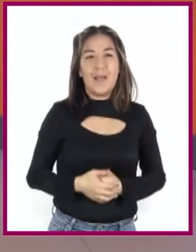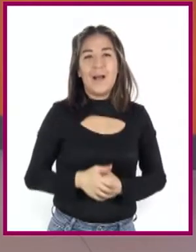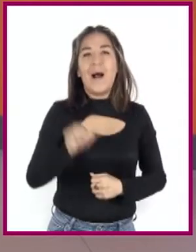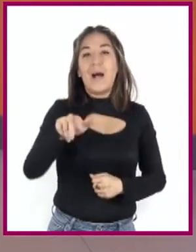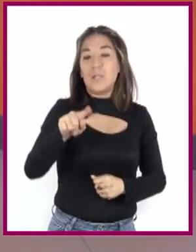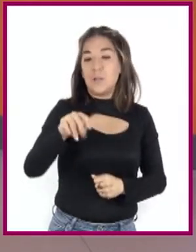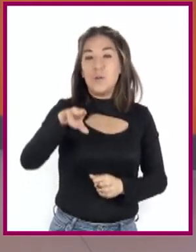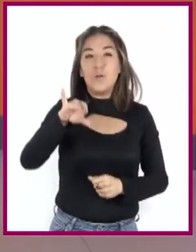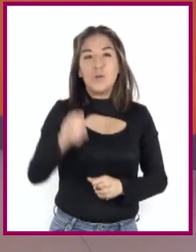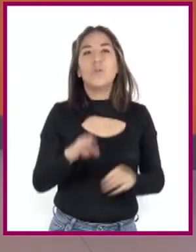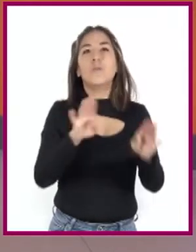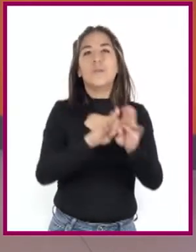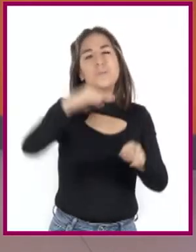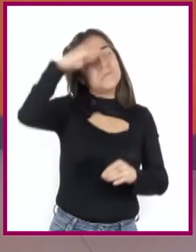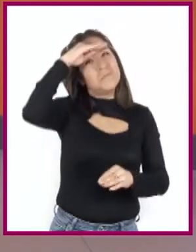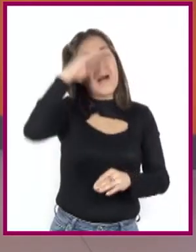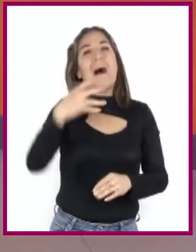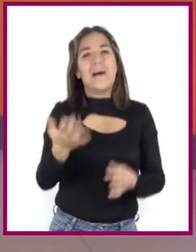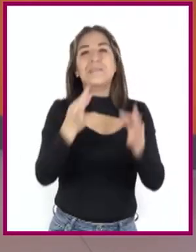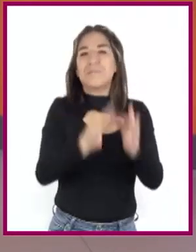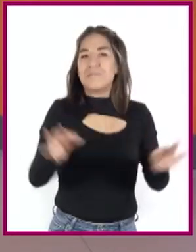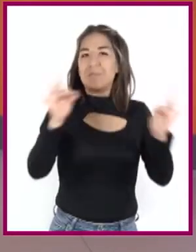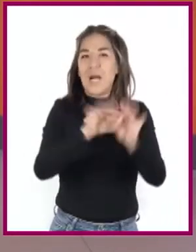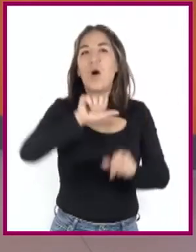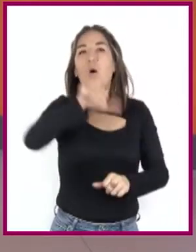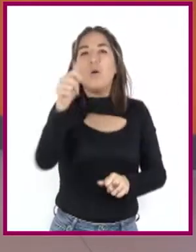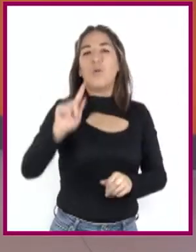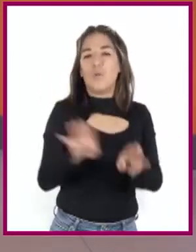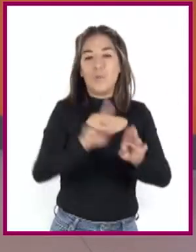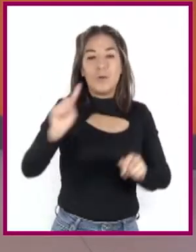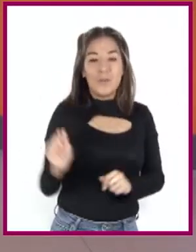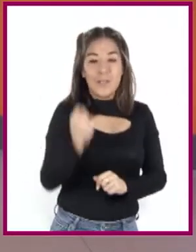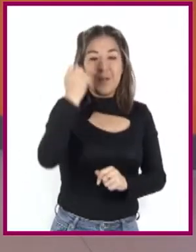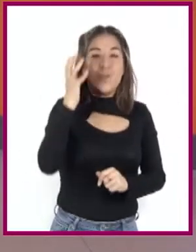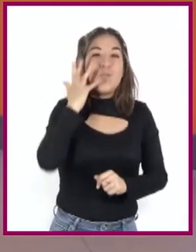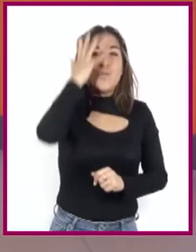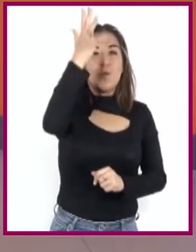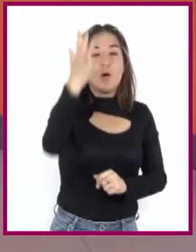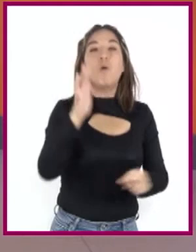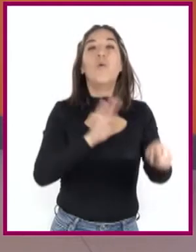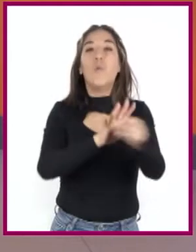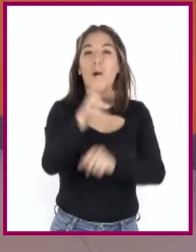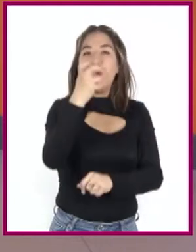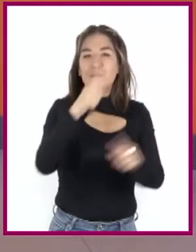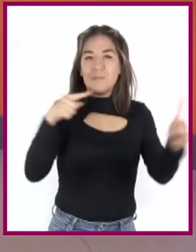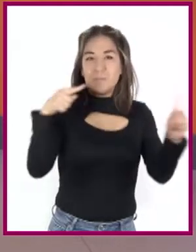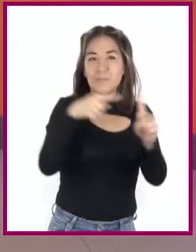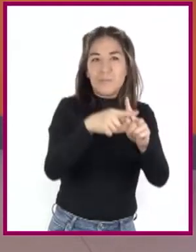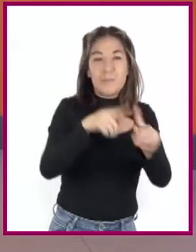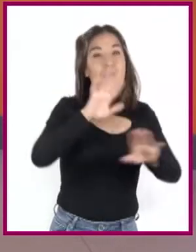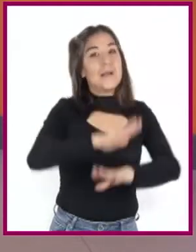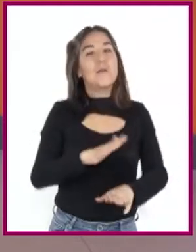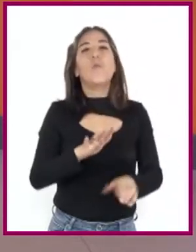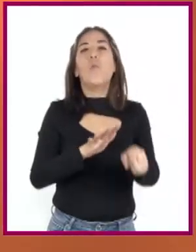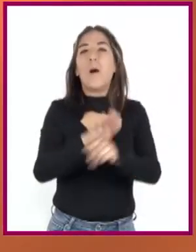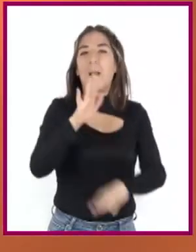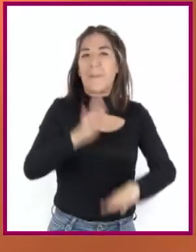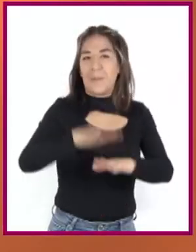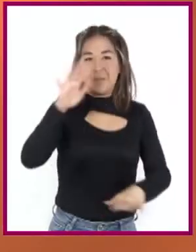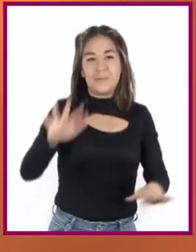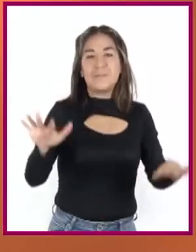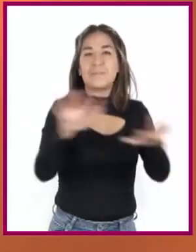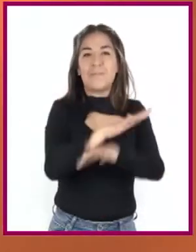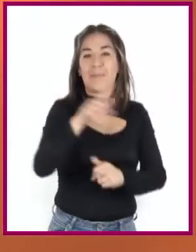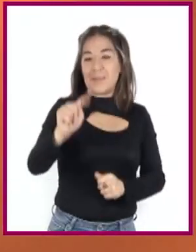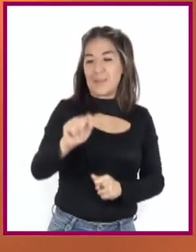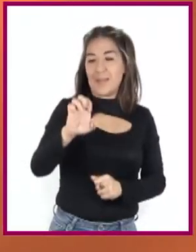e influyó notablemente en otras tecnologías futuras hasta el punto de condicionar su denominación,